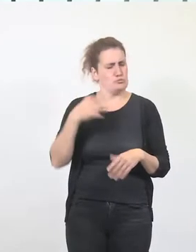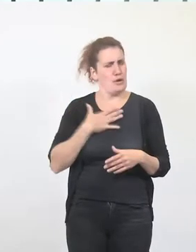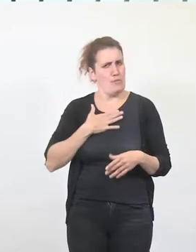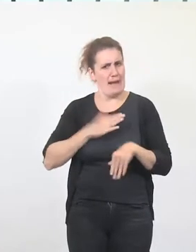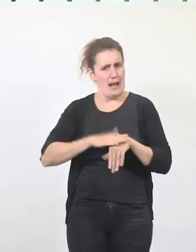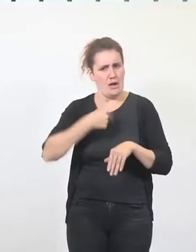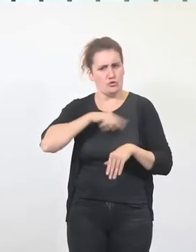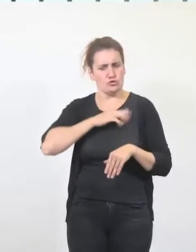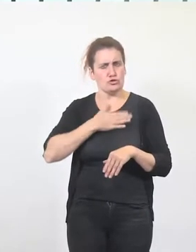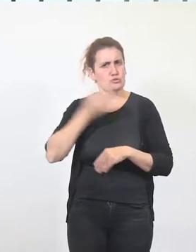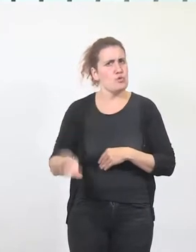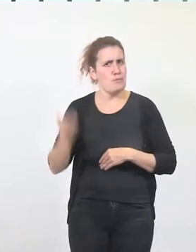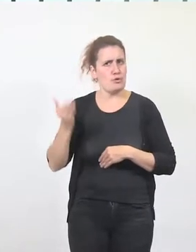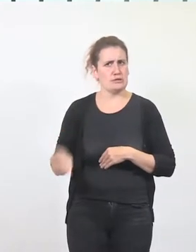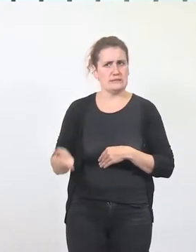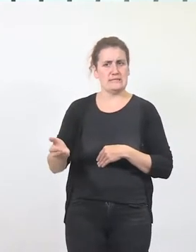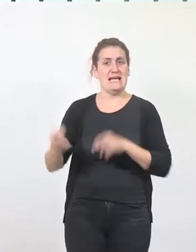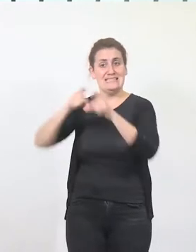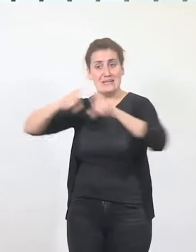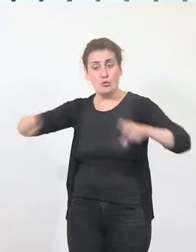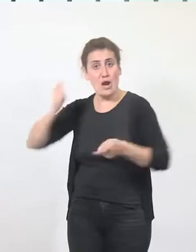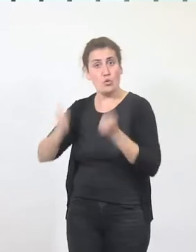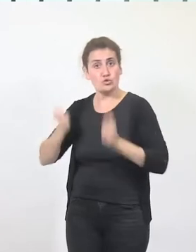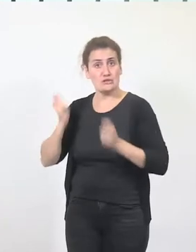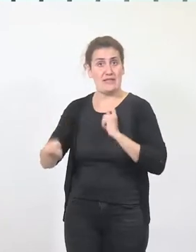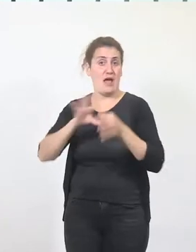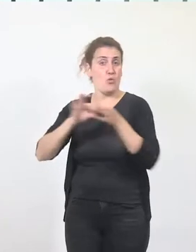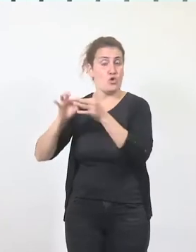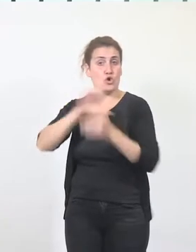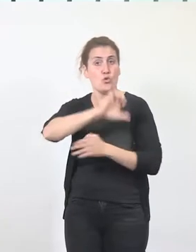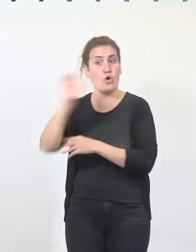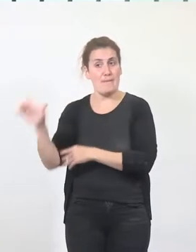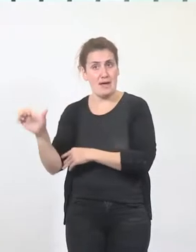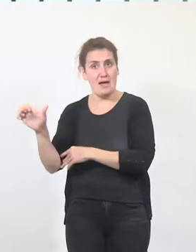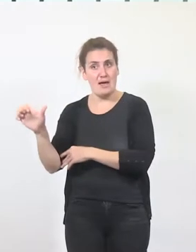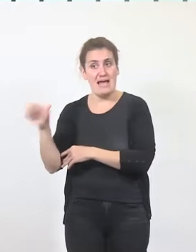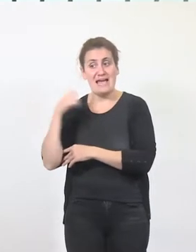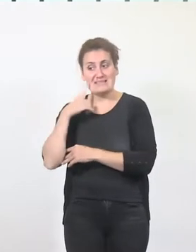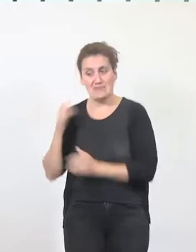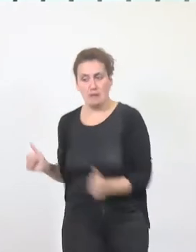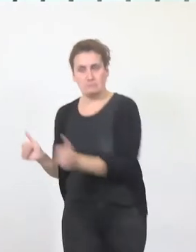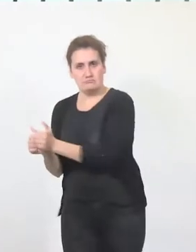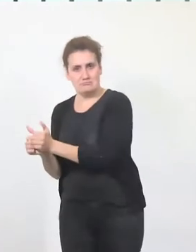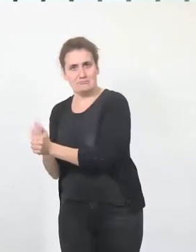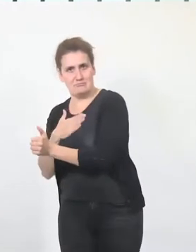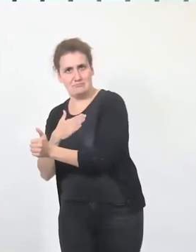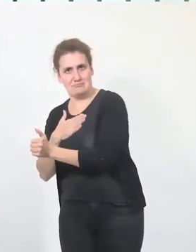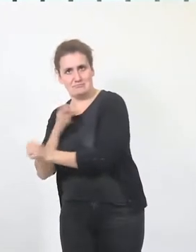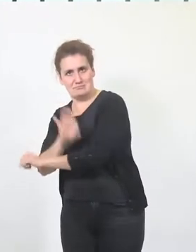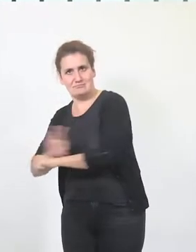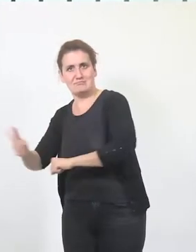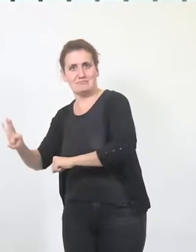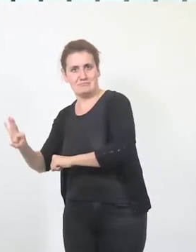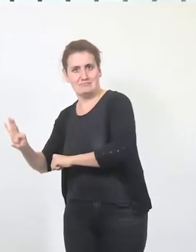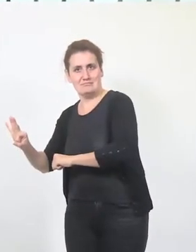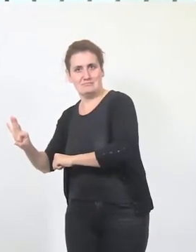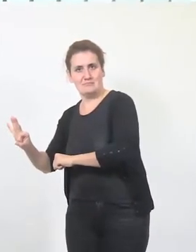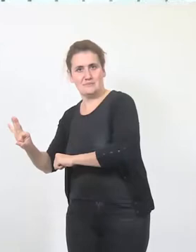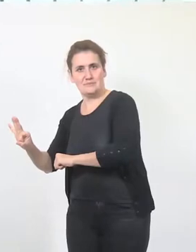tribunal de justicia de la Unión Europea esté al lado de la legalidad internacional.